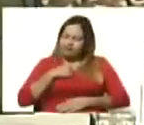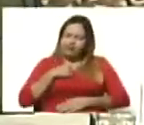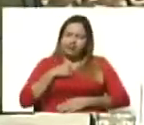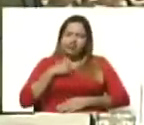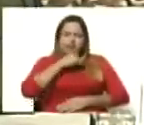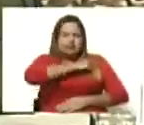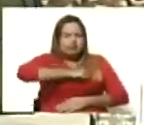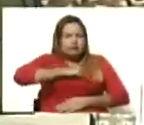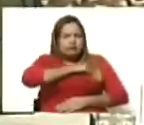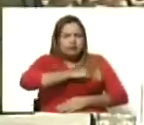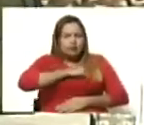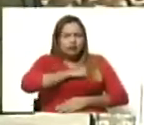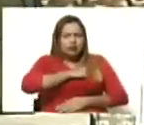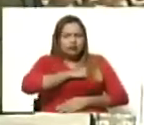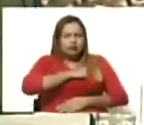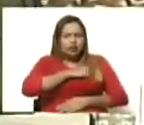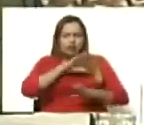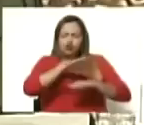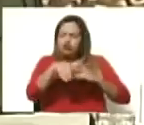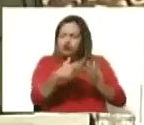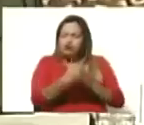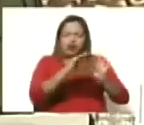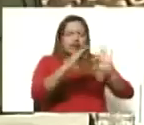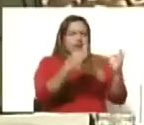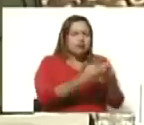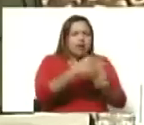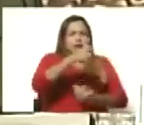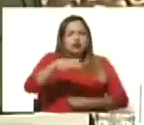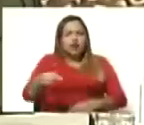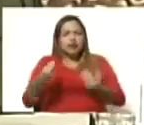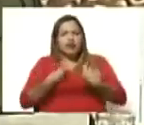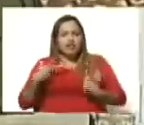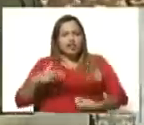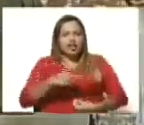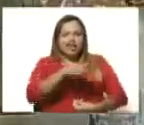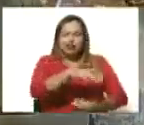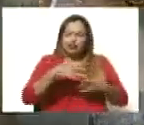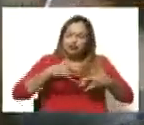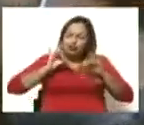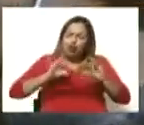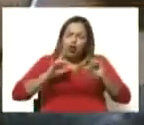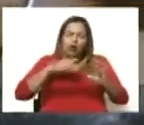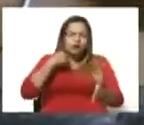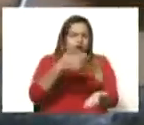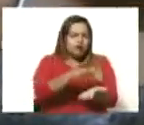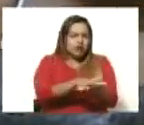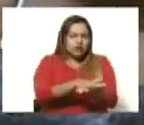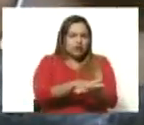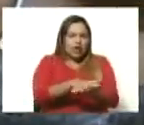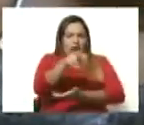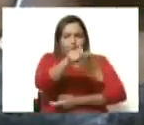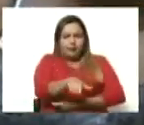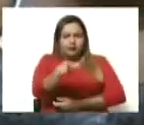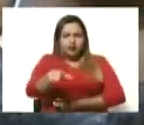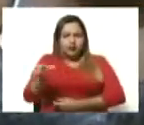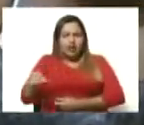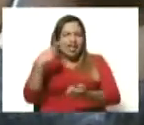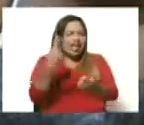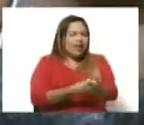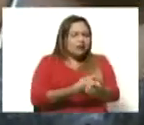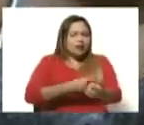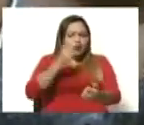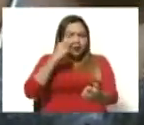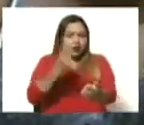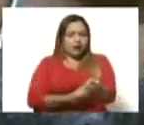a todos los vecinos y vecinas de las Tejerías por esta dolorosa pérdida de compatriotas, de hermanos y